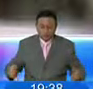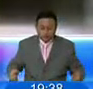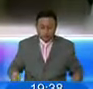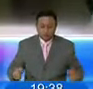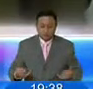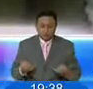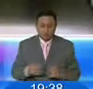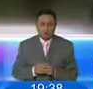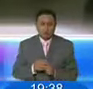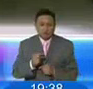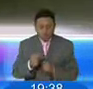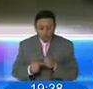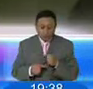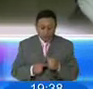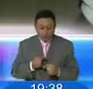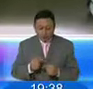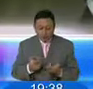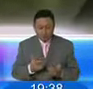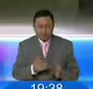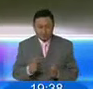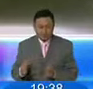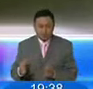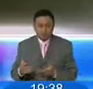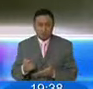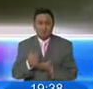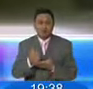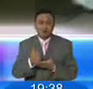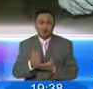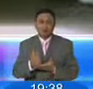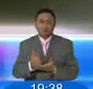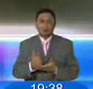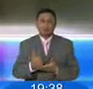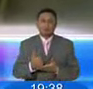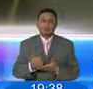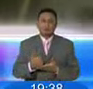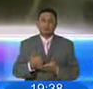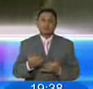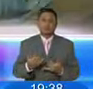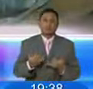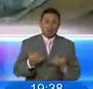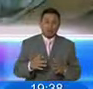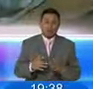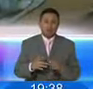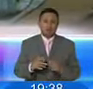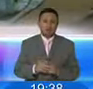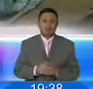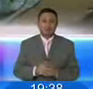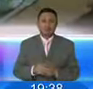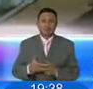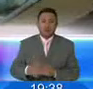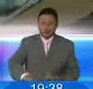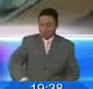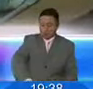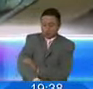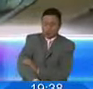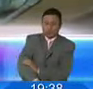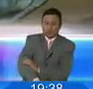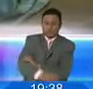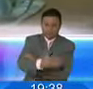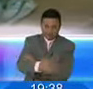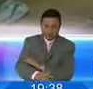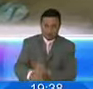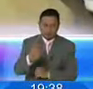que me fueron haciendo terapia en el Eugenio Espejo y ahí me dieron la prótesis de 1 año y medio,